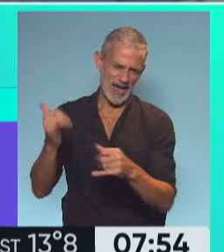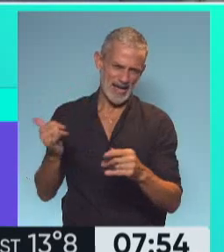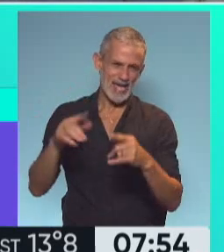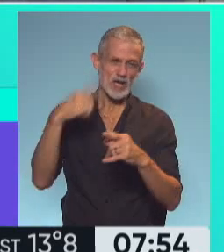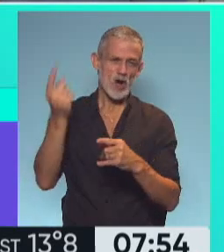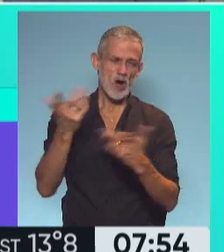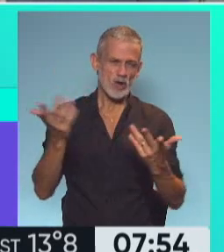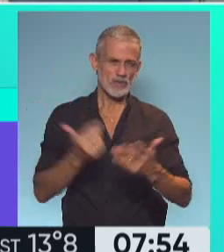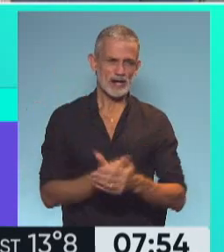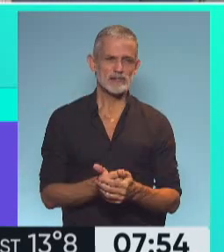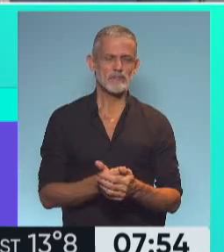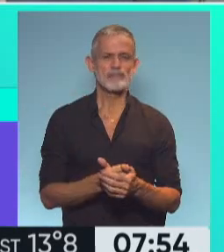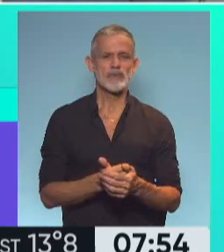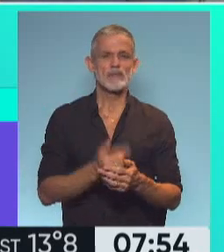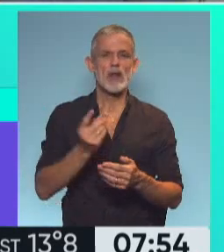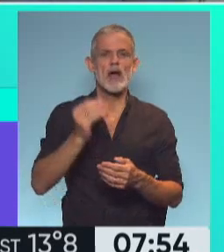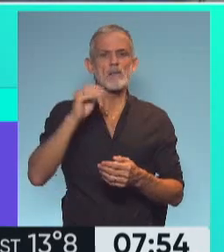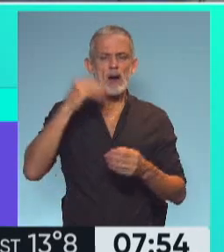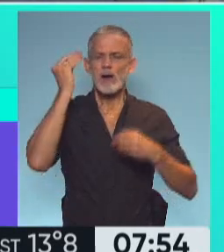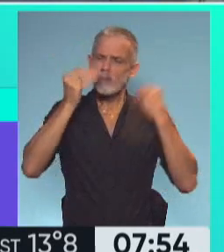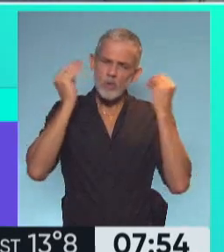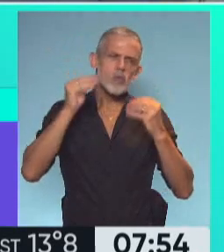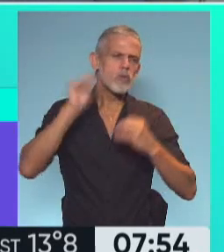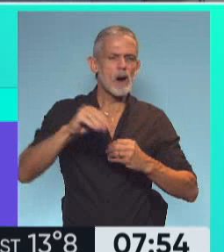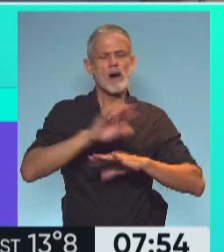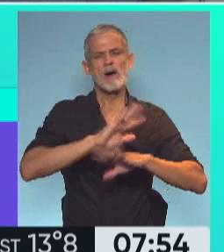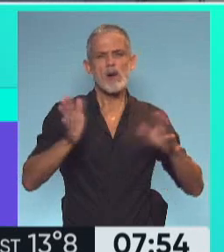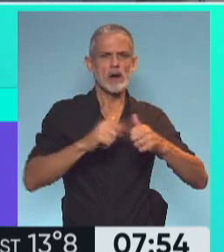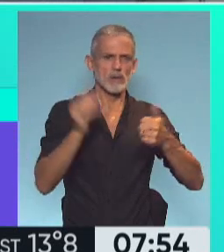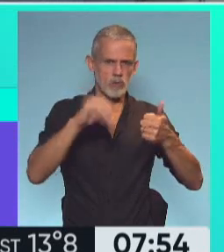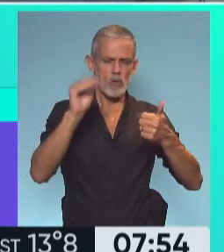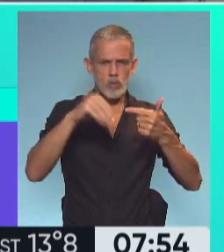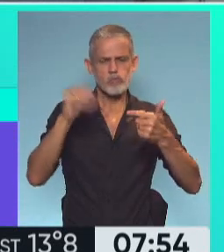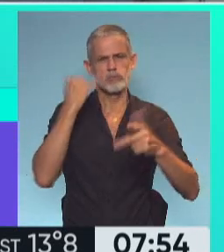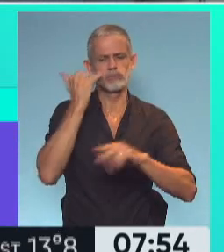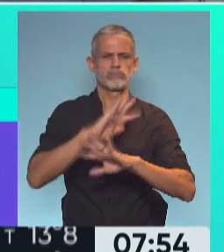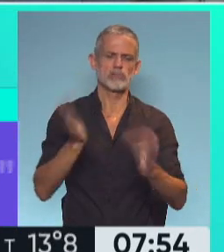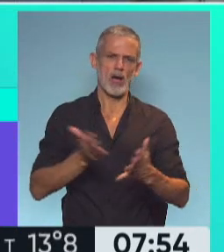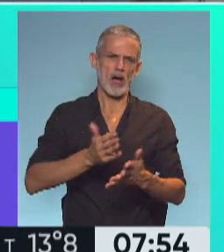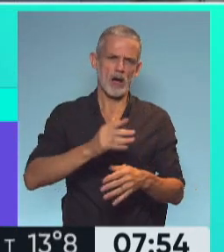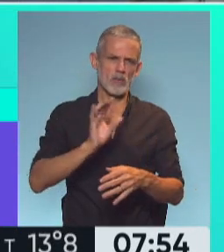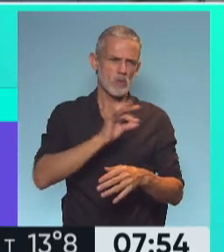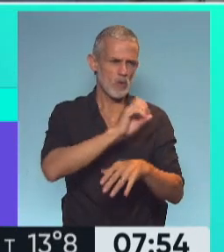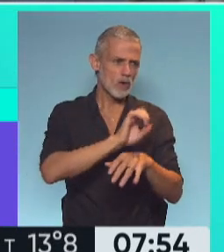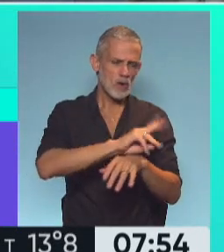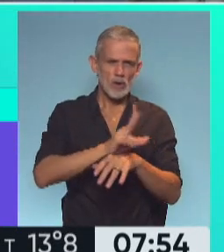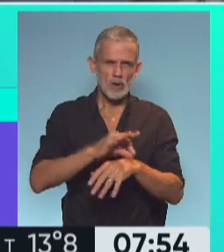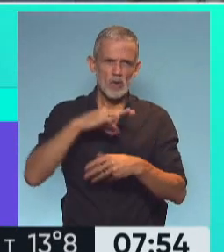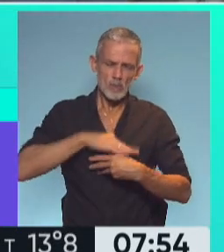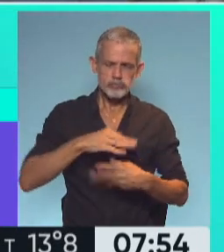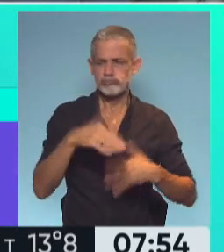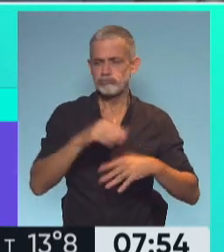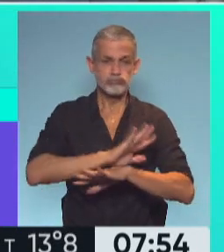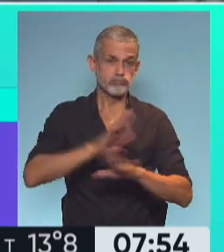parece interesante, para no agregarle otra preocupación más a la gente, ¿no? Ya tenemos una carga con este bicho que estamos bastante